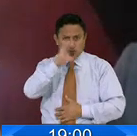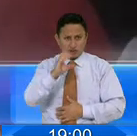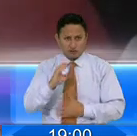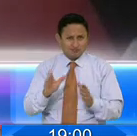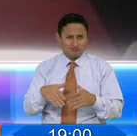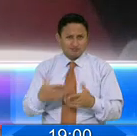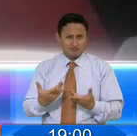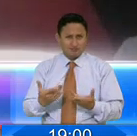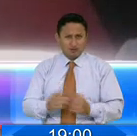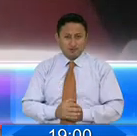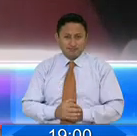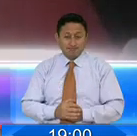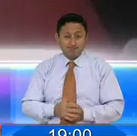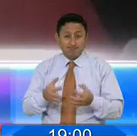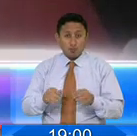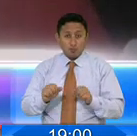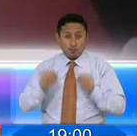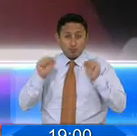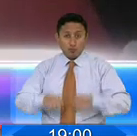justamente poder